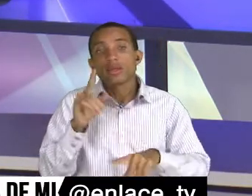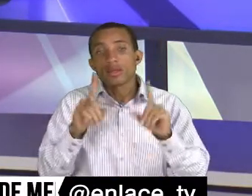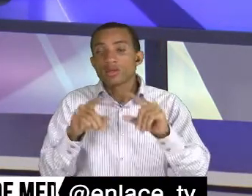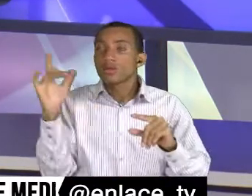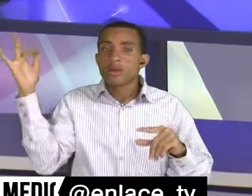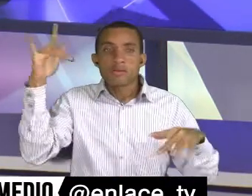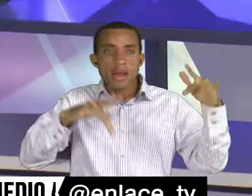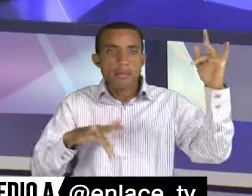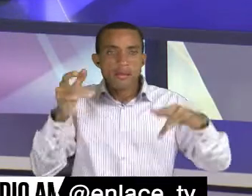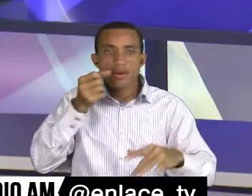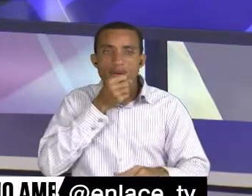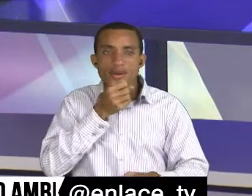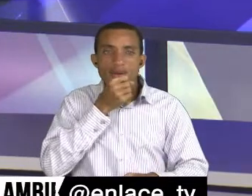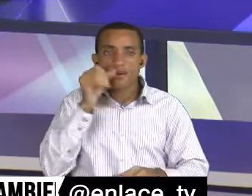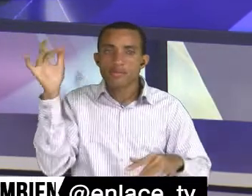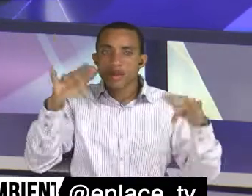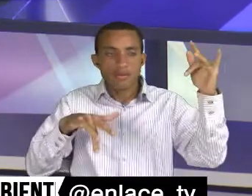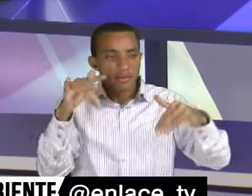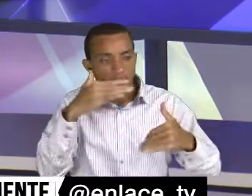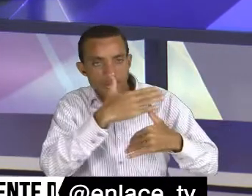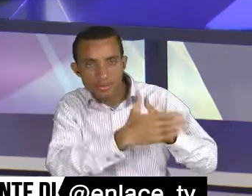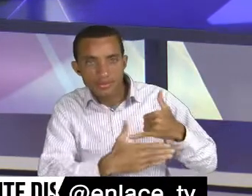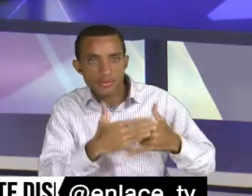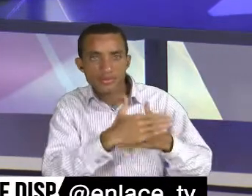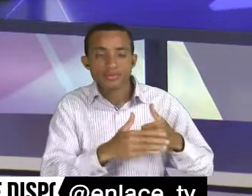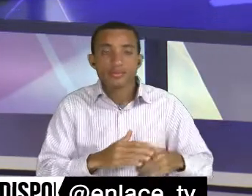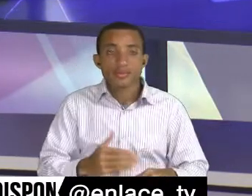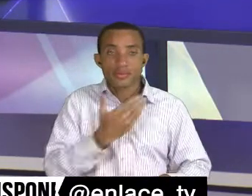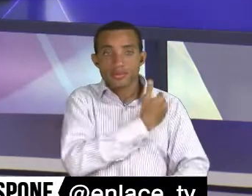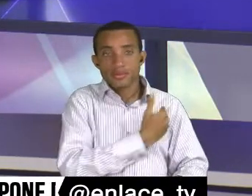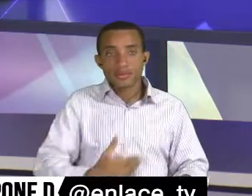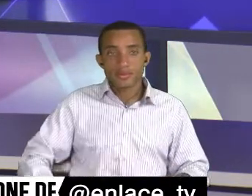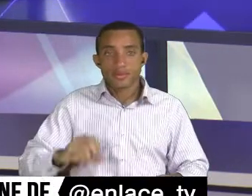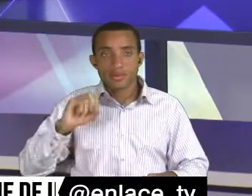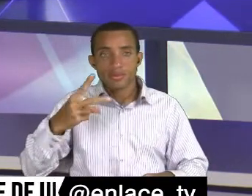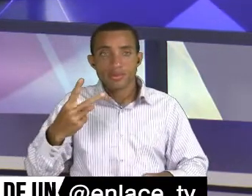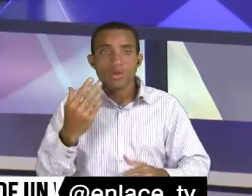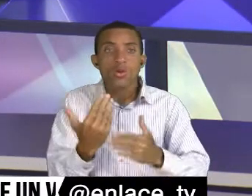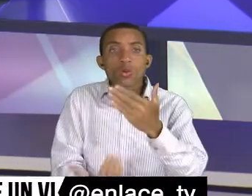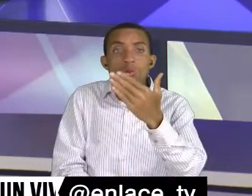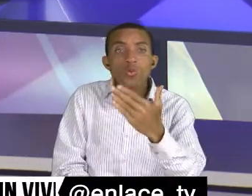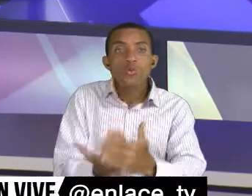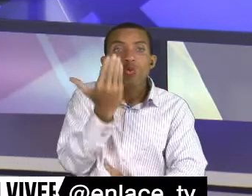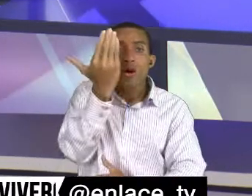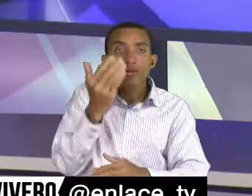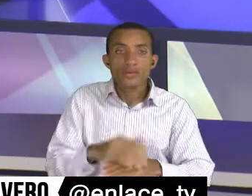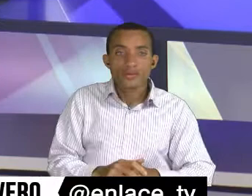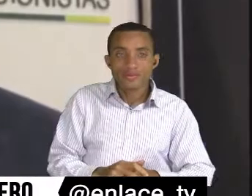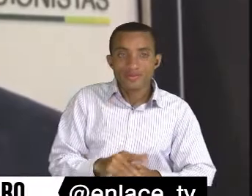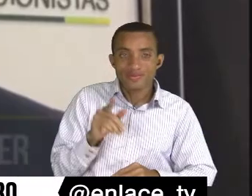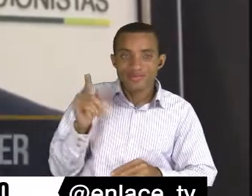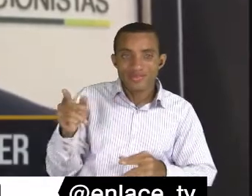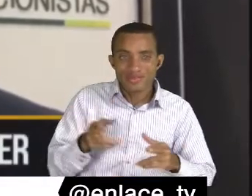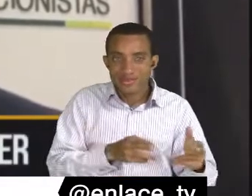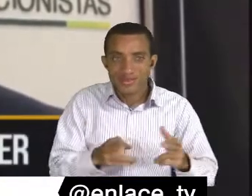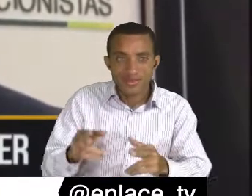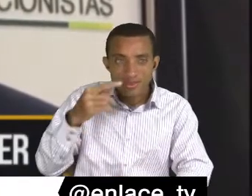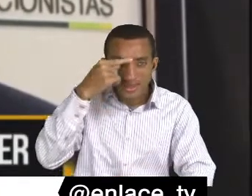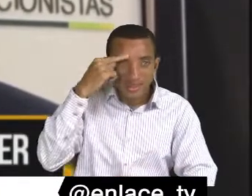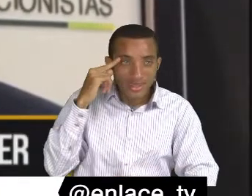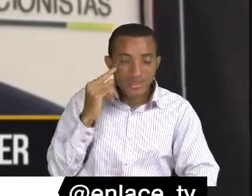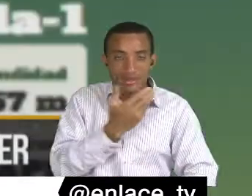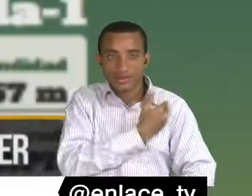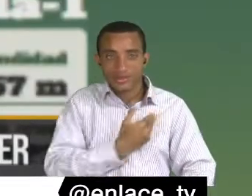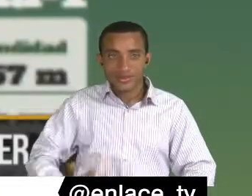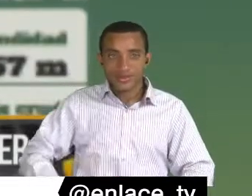diferentes regiones del país, el vicepresidente de Ecopetrol anunció el nuevo descubrimiento de un pozo en Río Negro, Santander. Felipe Bayón, vicepresidente